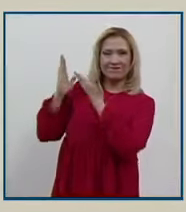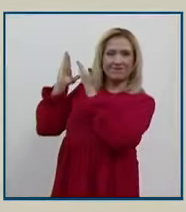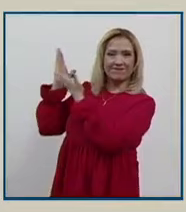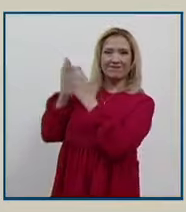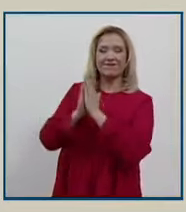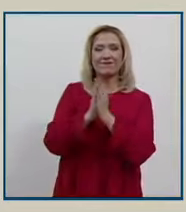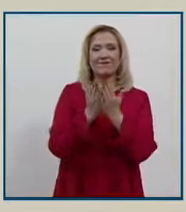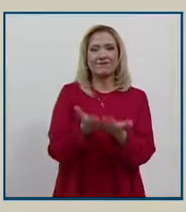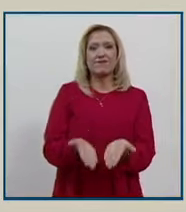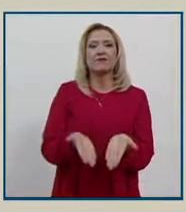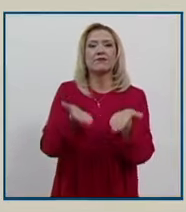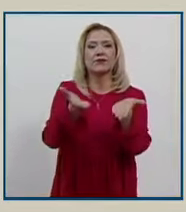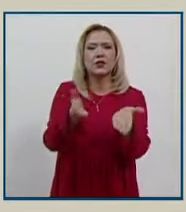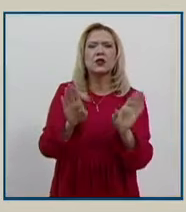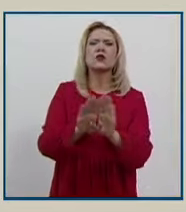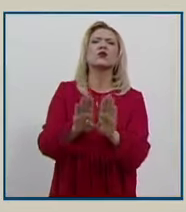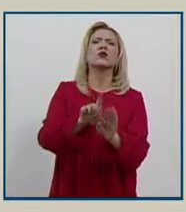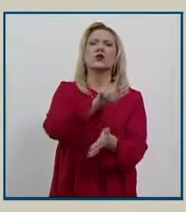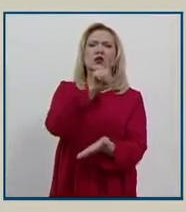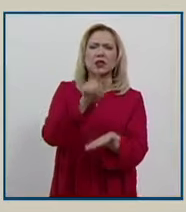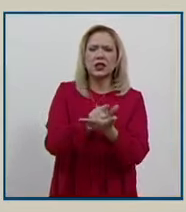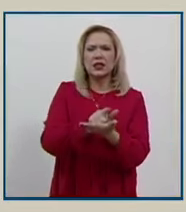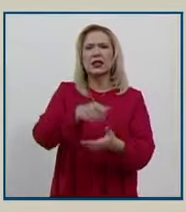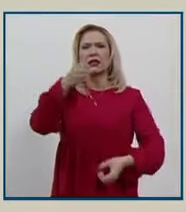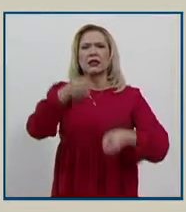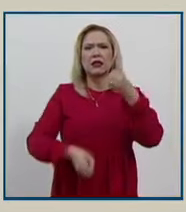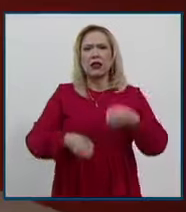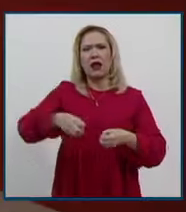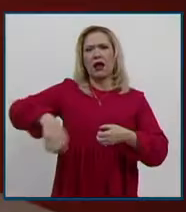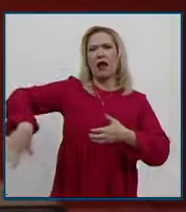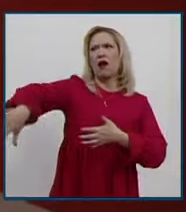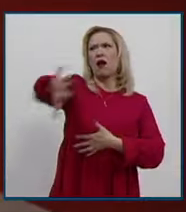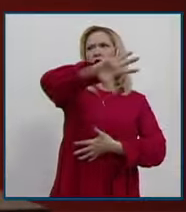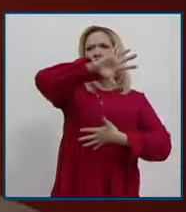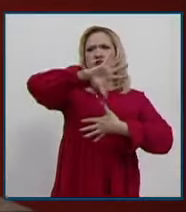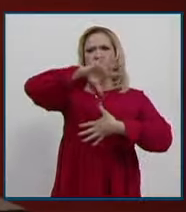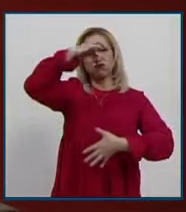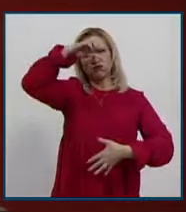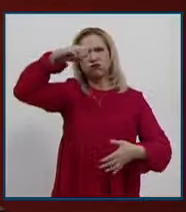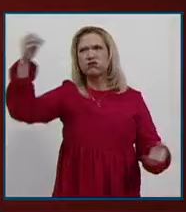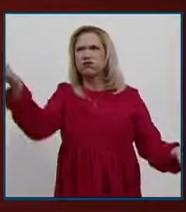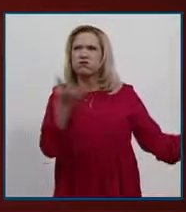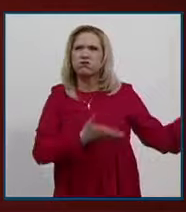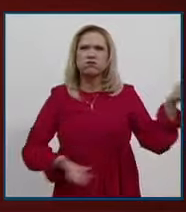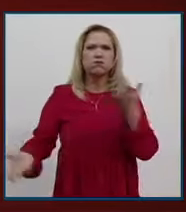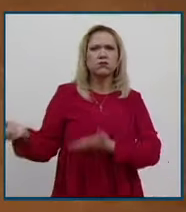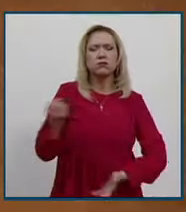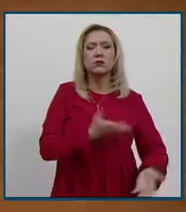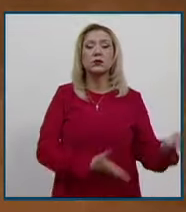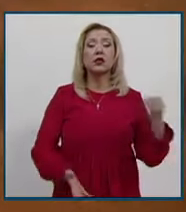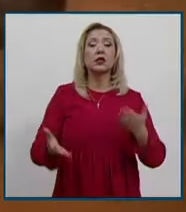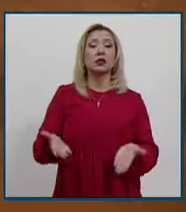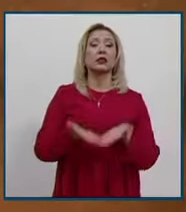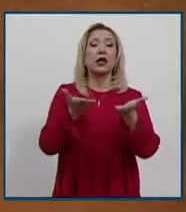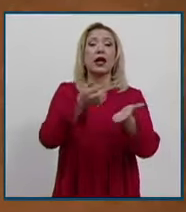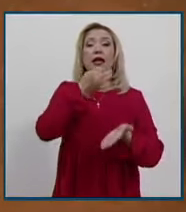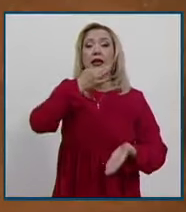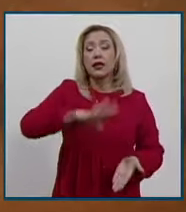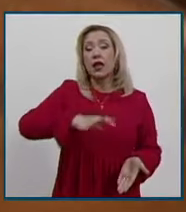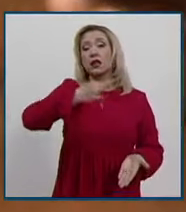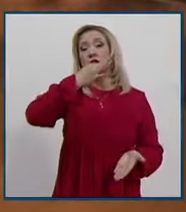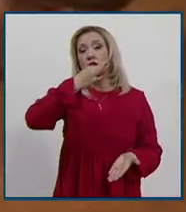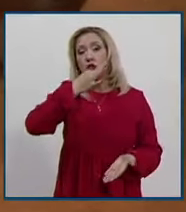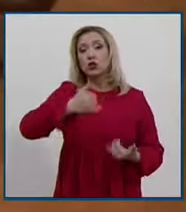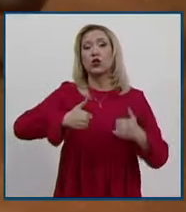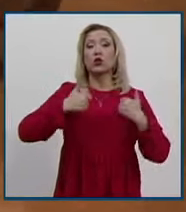el acceso a la justicia adaptada experiencias desde América el objetivo es garantizar el acceso a la justicia a niñas niños y